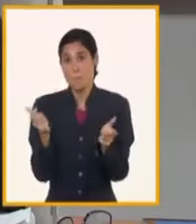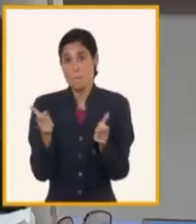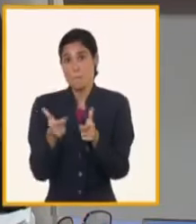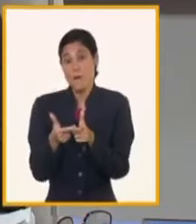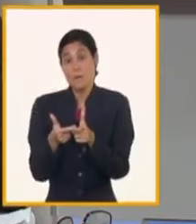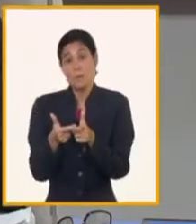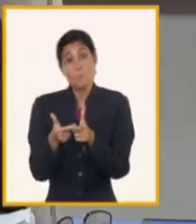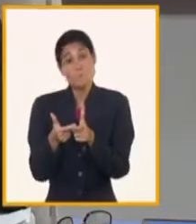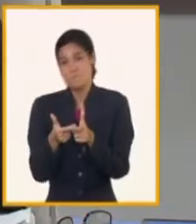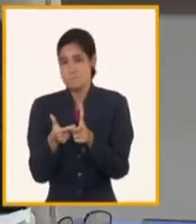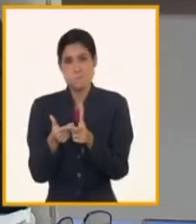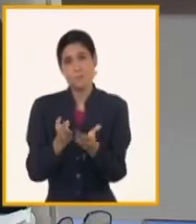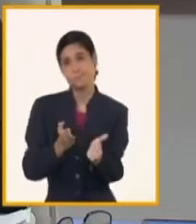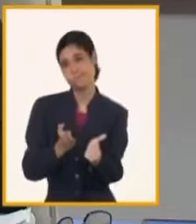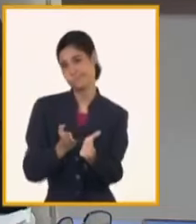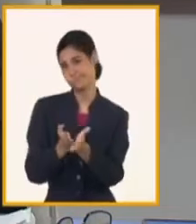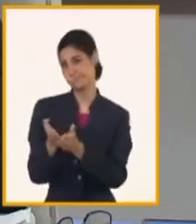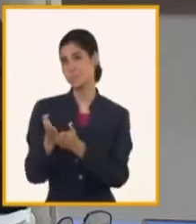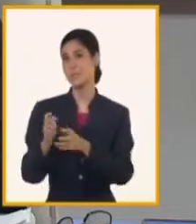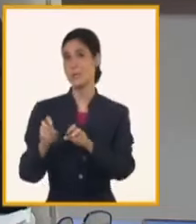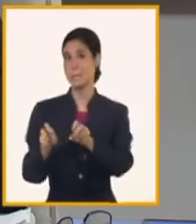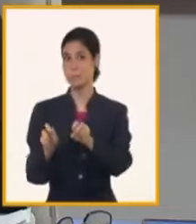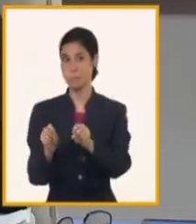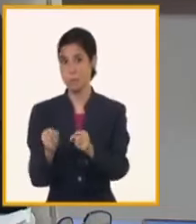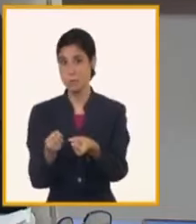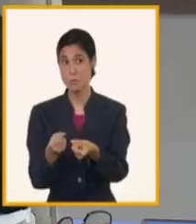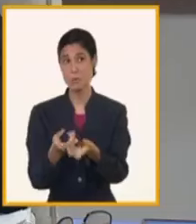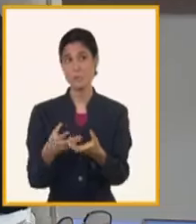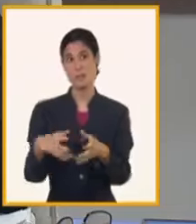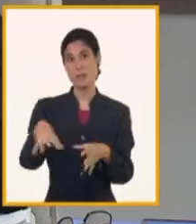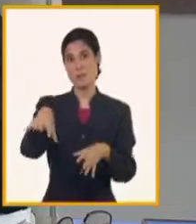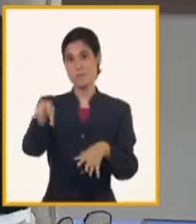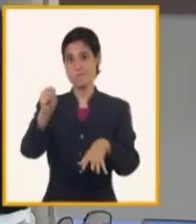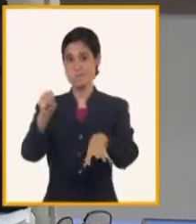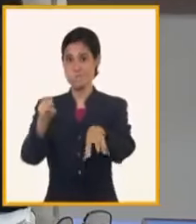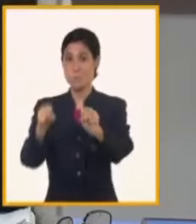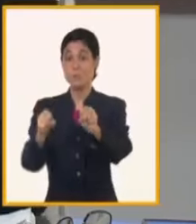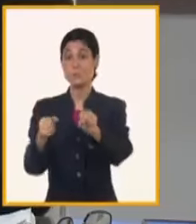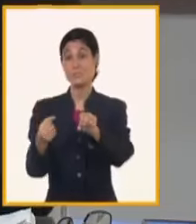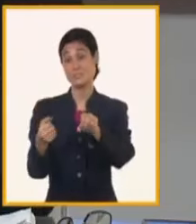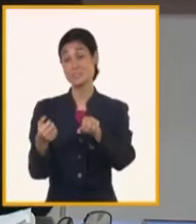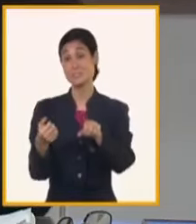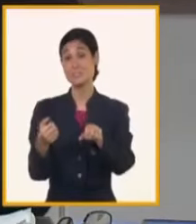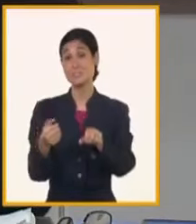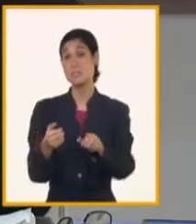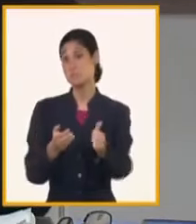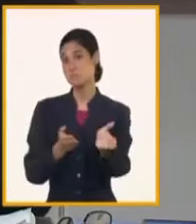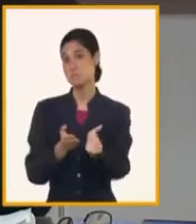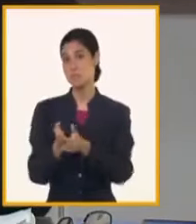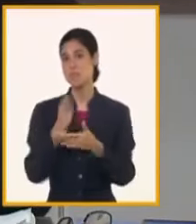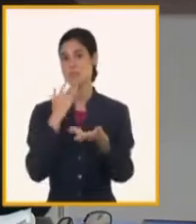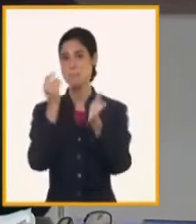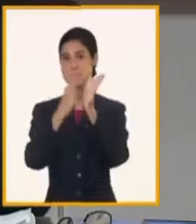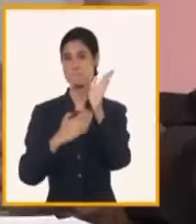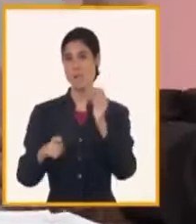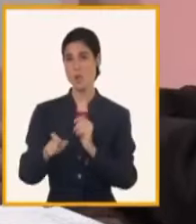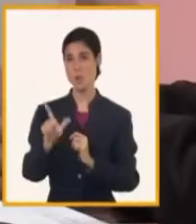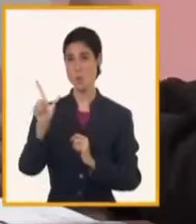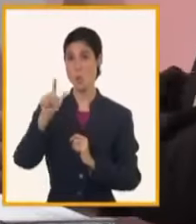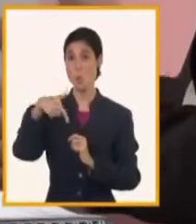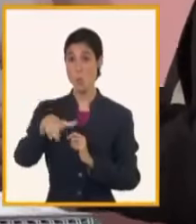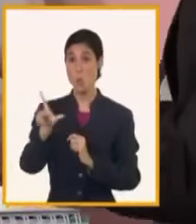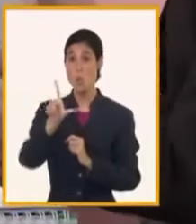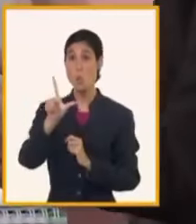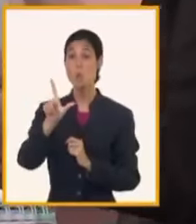no se acababan los no se acababan no se acababan los apagones y Y así fue en el mes de julio hubo un comportamiento inclusive los